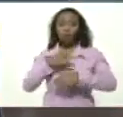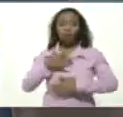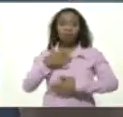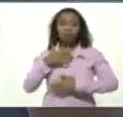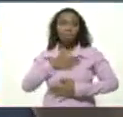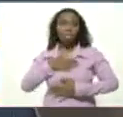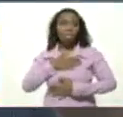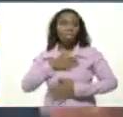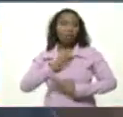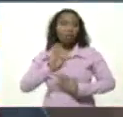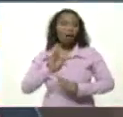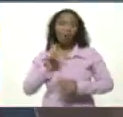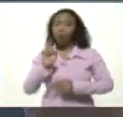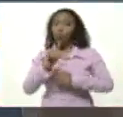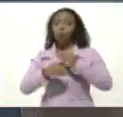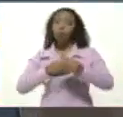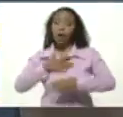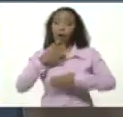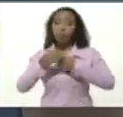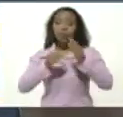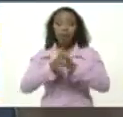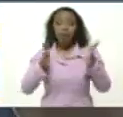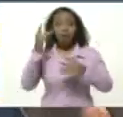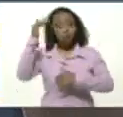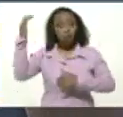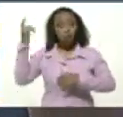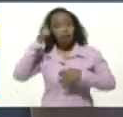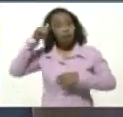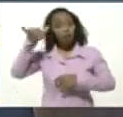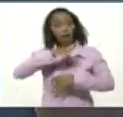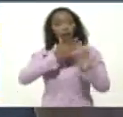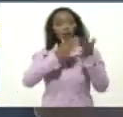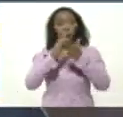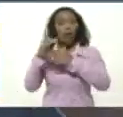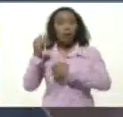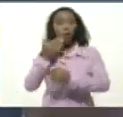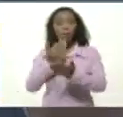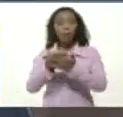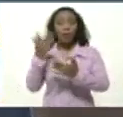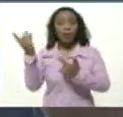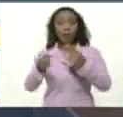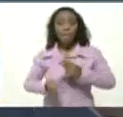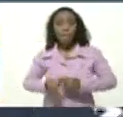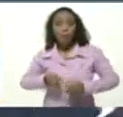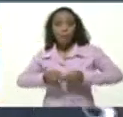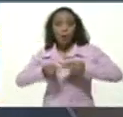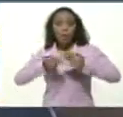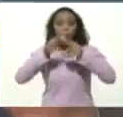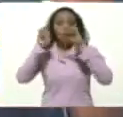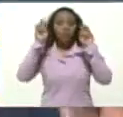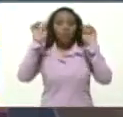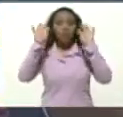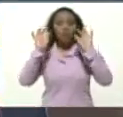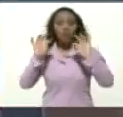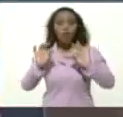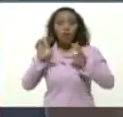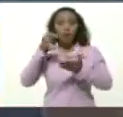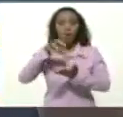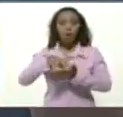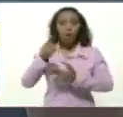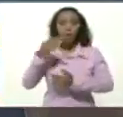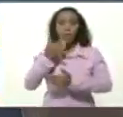conformes hasta poder consolidar ese gran sueño de las ciudades comunales, que nos permita construir ese nuevo modelo de Estado, que